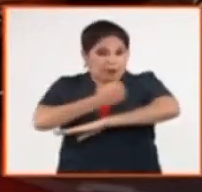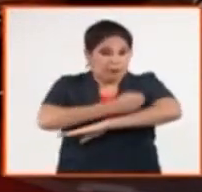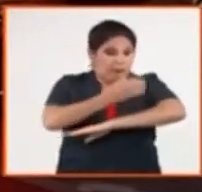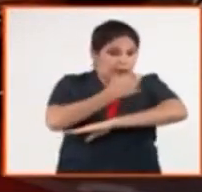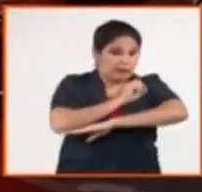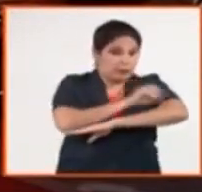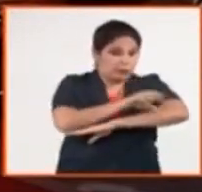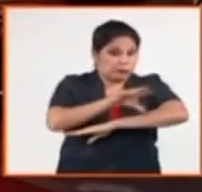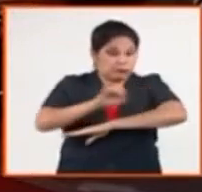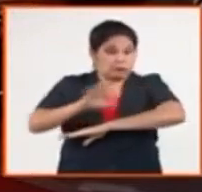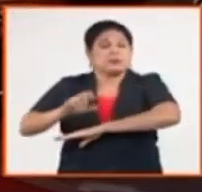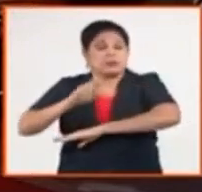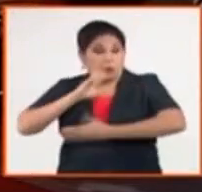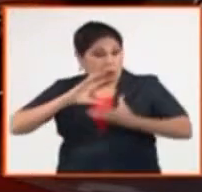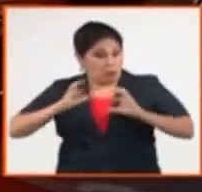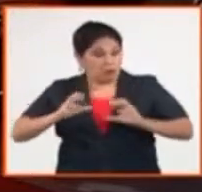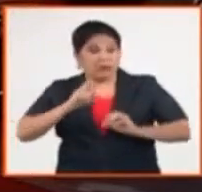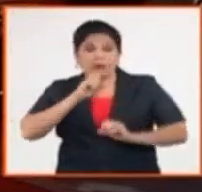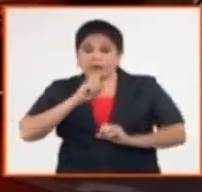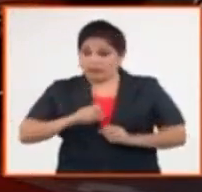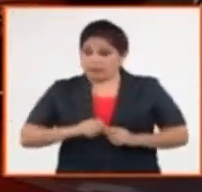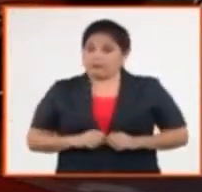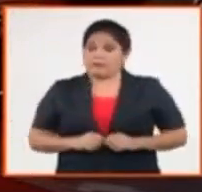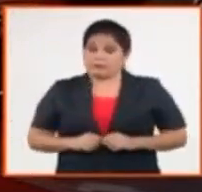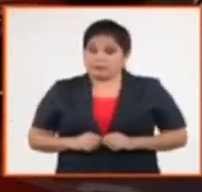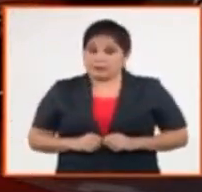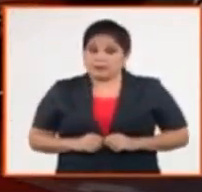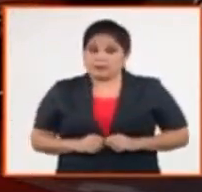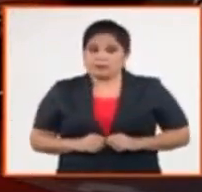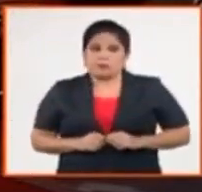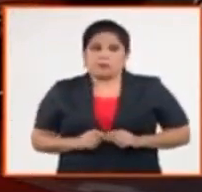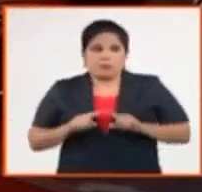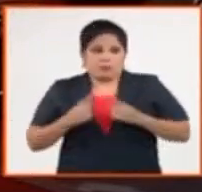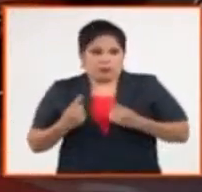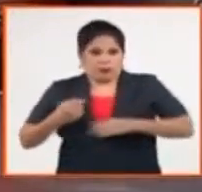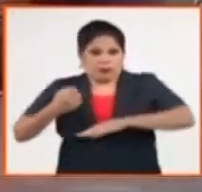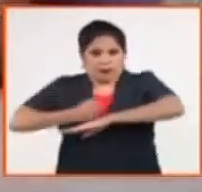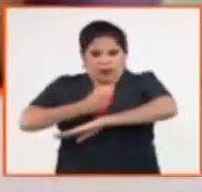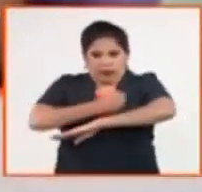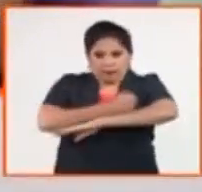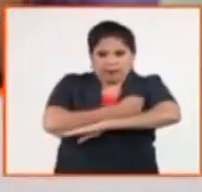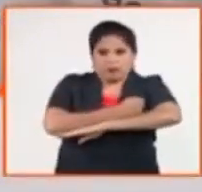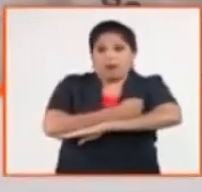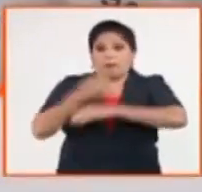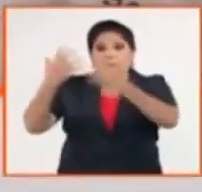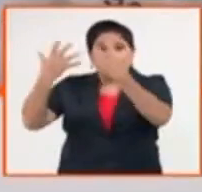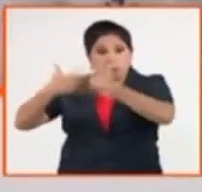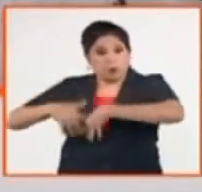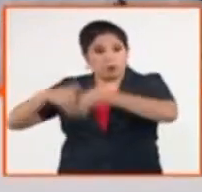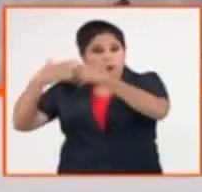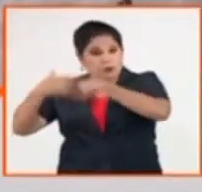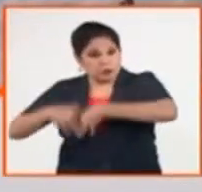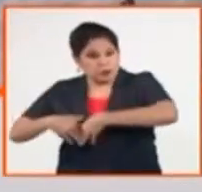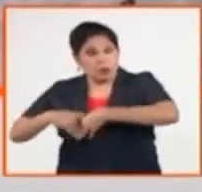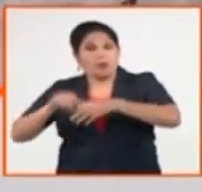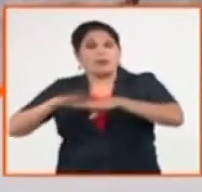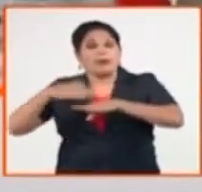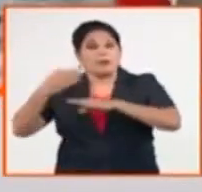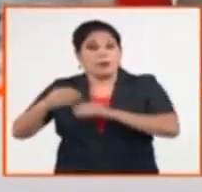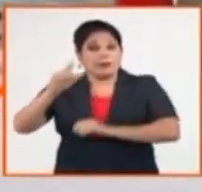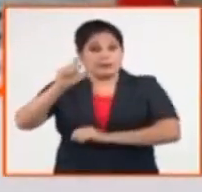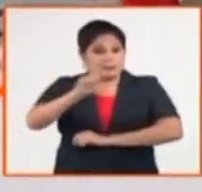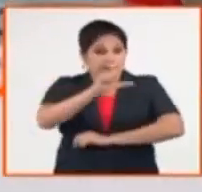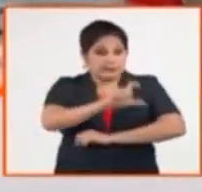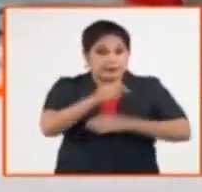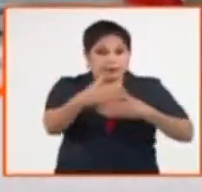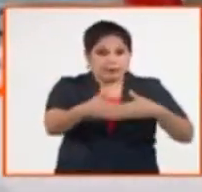de complejidad. Que parte de la liberación de la producción, de la liberación después y a